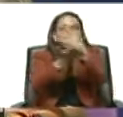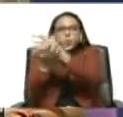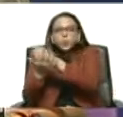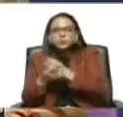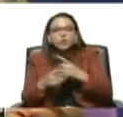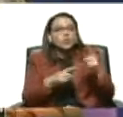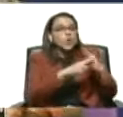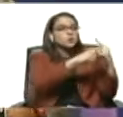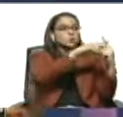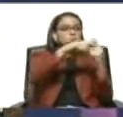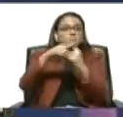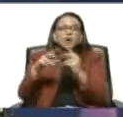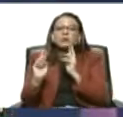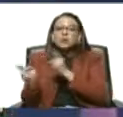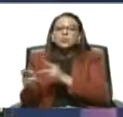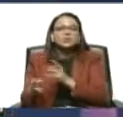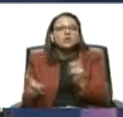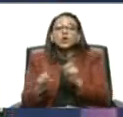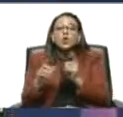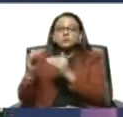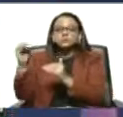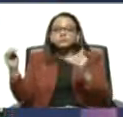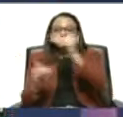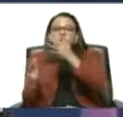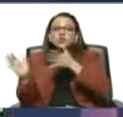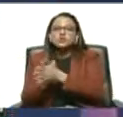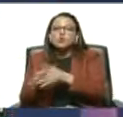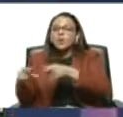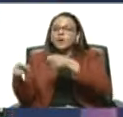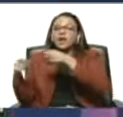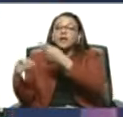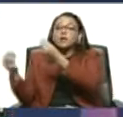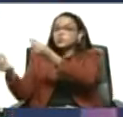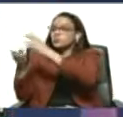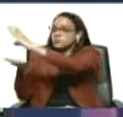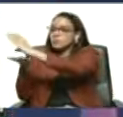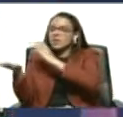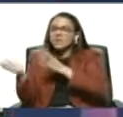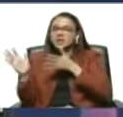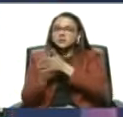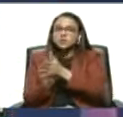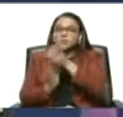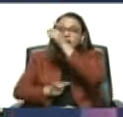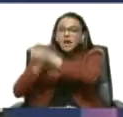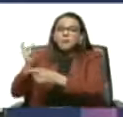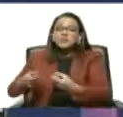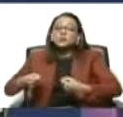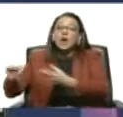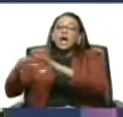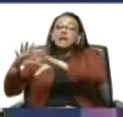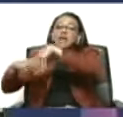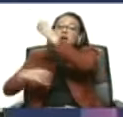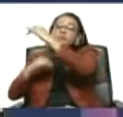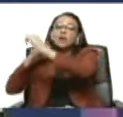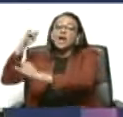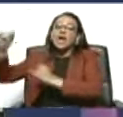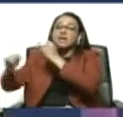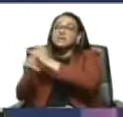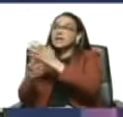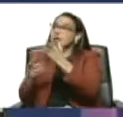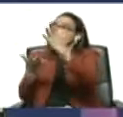supera los ingresos que dieron las remesas, los migrantes, durante los años 2022 y los